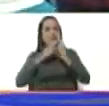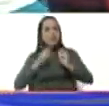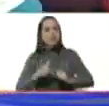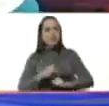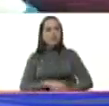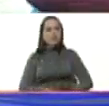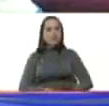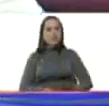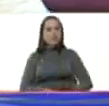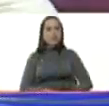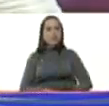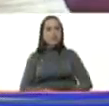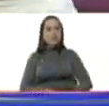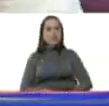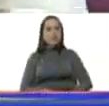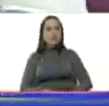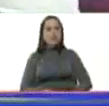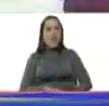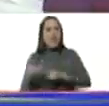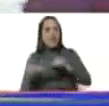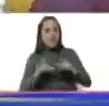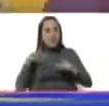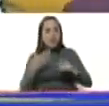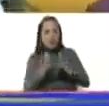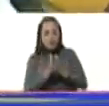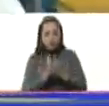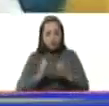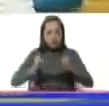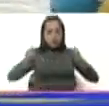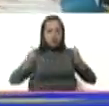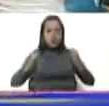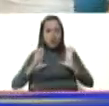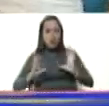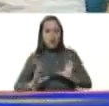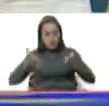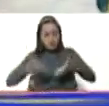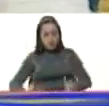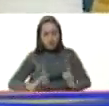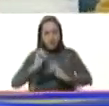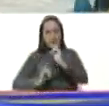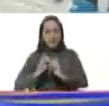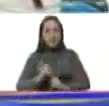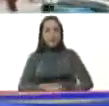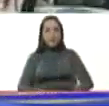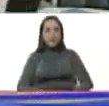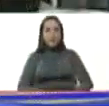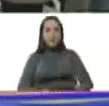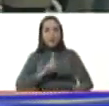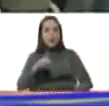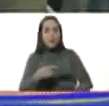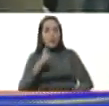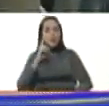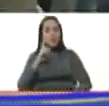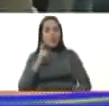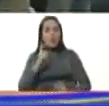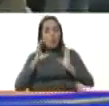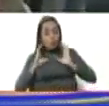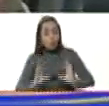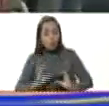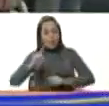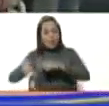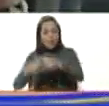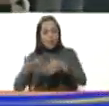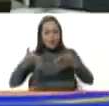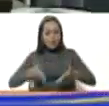Y los huesitos listos para expandir. Mira, qué bueno. Además te quedan las condiciones físicas para el